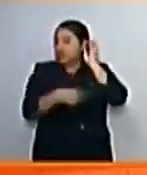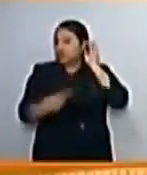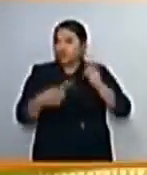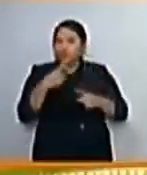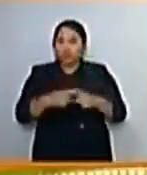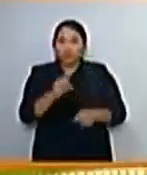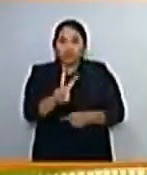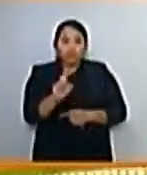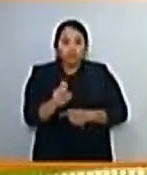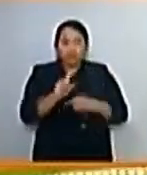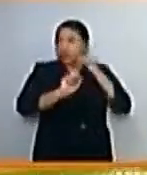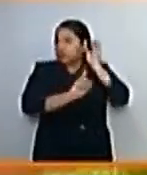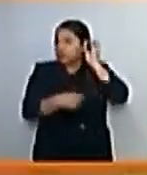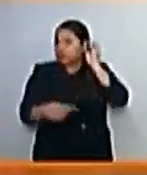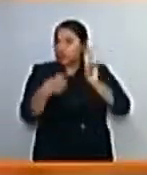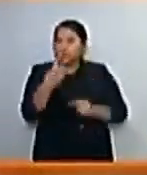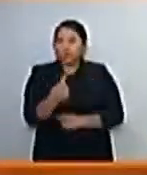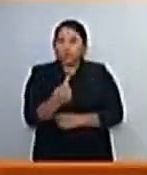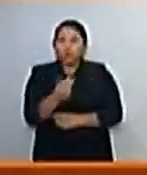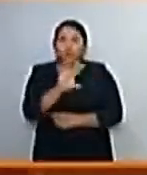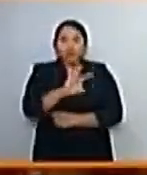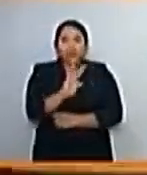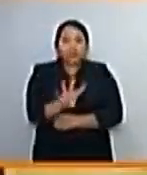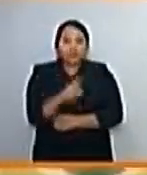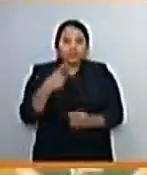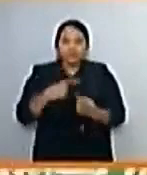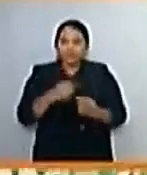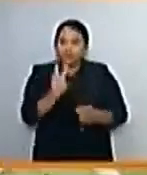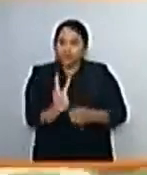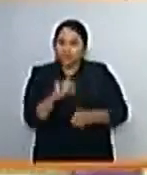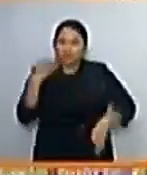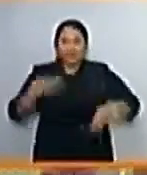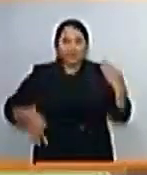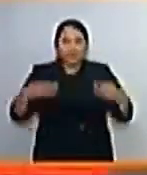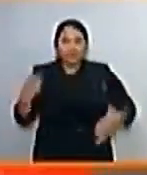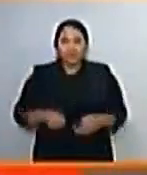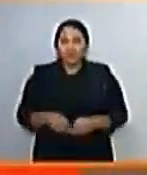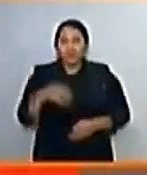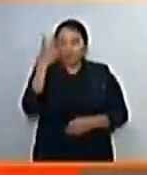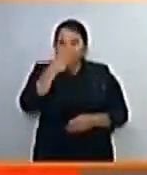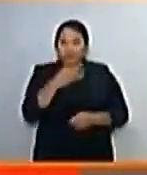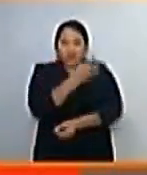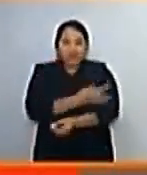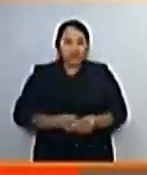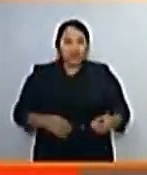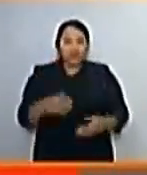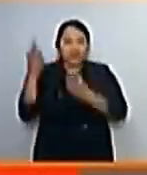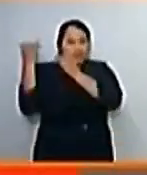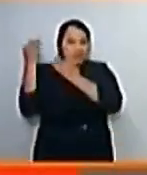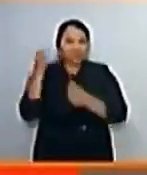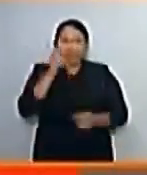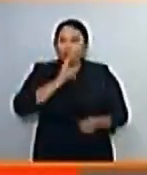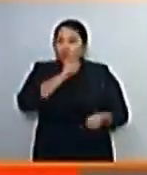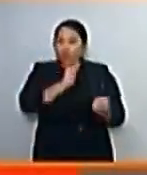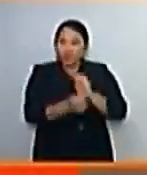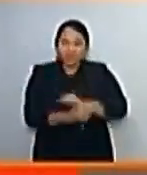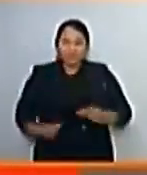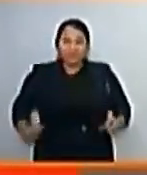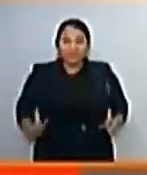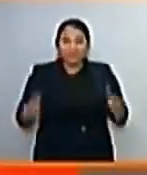es 2X, para más uno es 84 más 6. Muchas felicidades, les deseo una feliz tarde. Lleno de esperanza, Loto te cambia la vida.